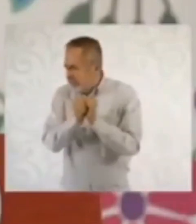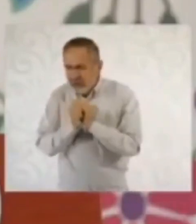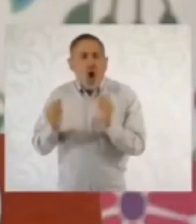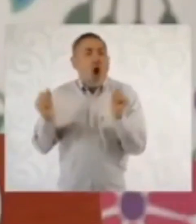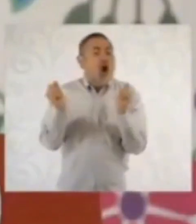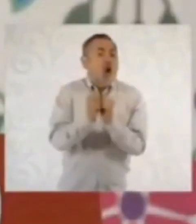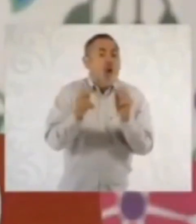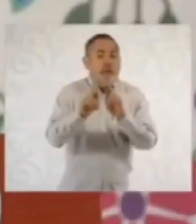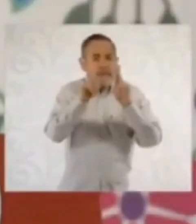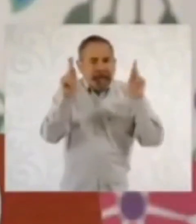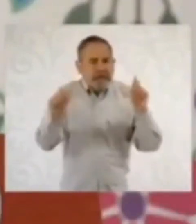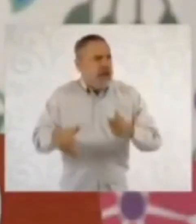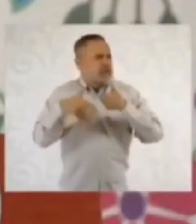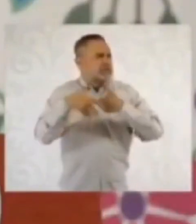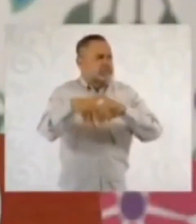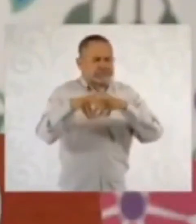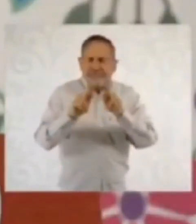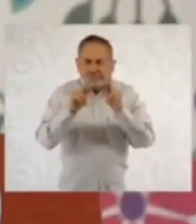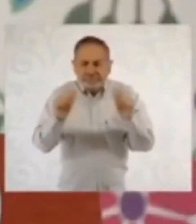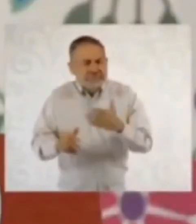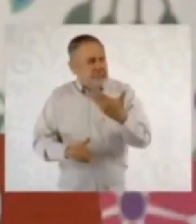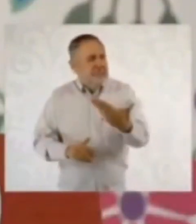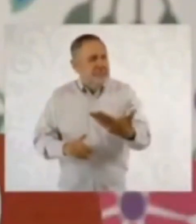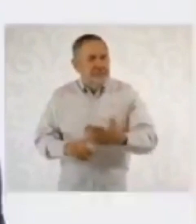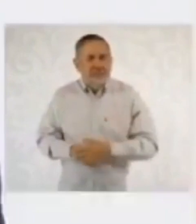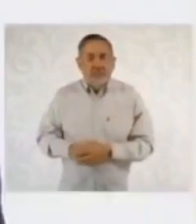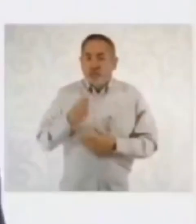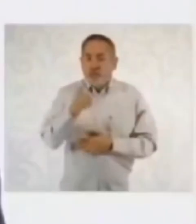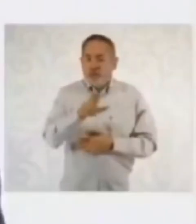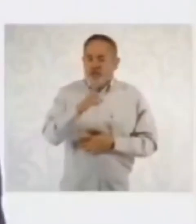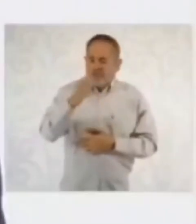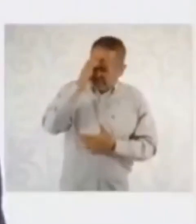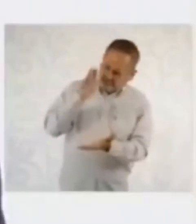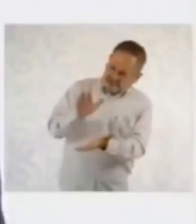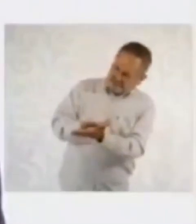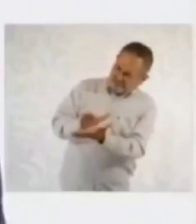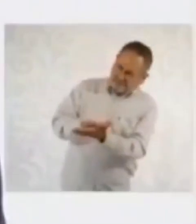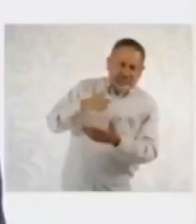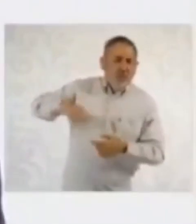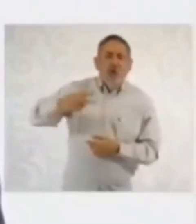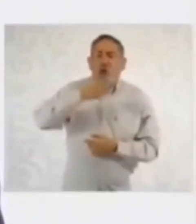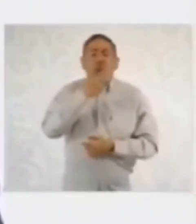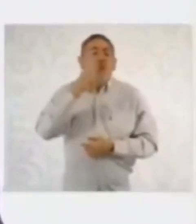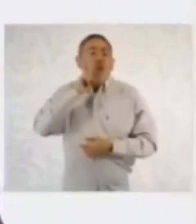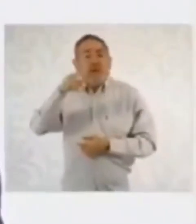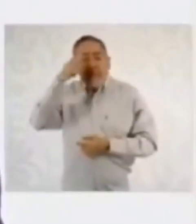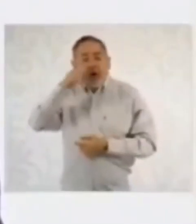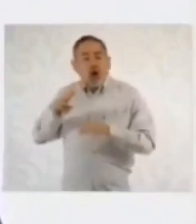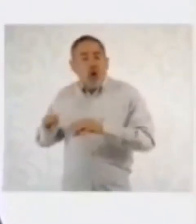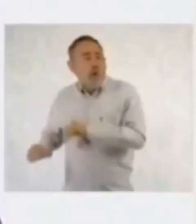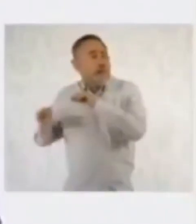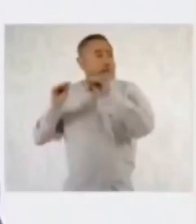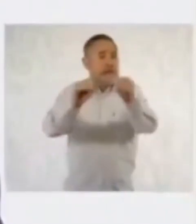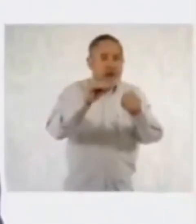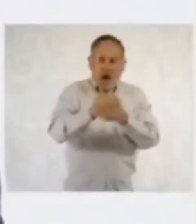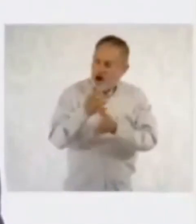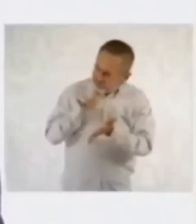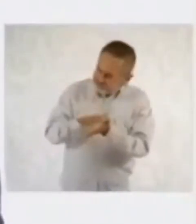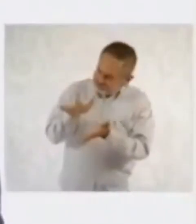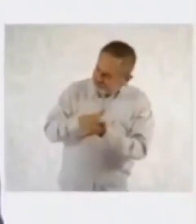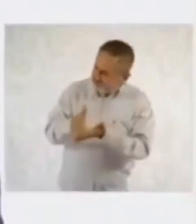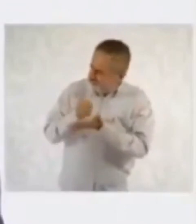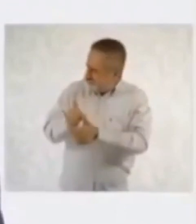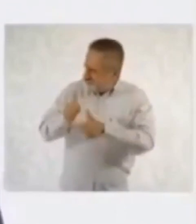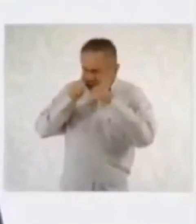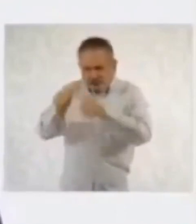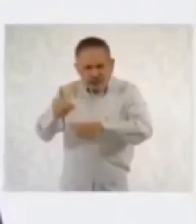no violentas. Entonces, nuestro apoyo, nuestro reconocimiento siempre a las y los mexicanos y